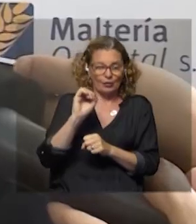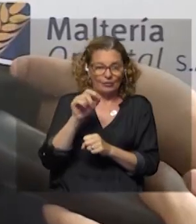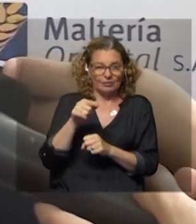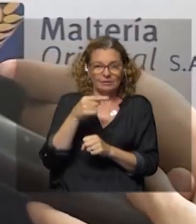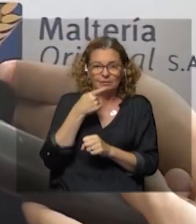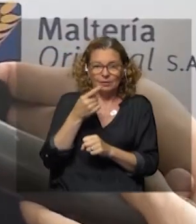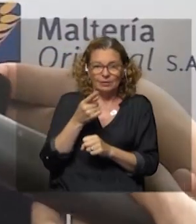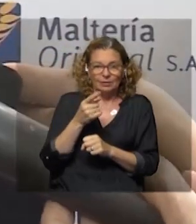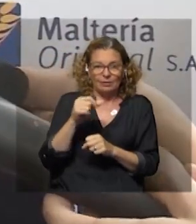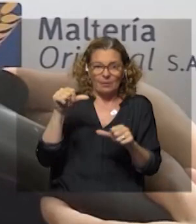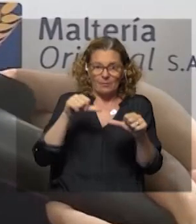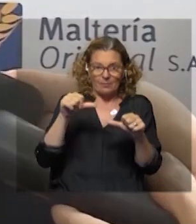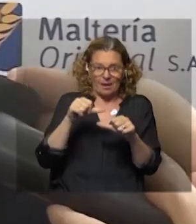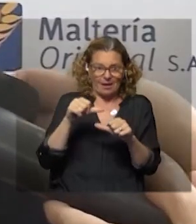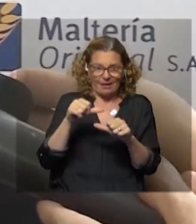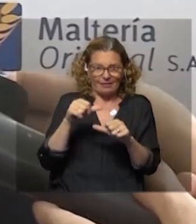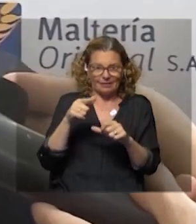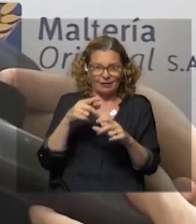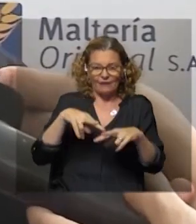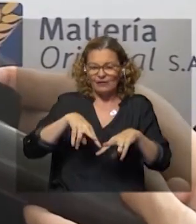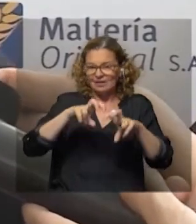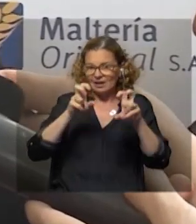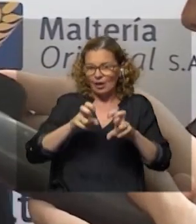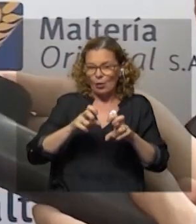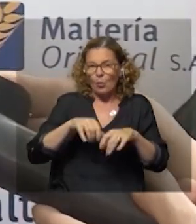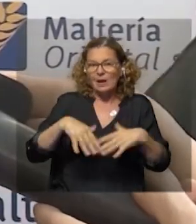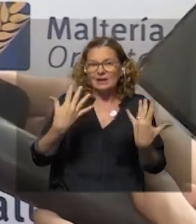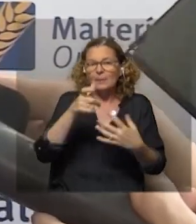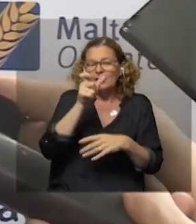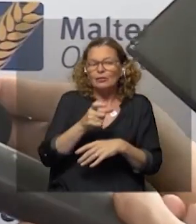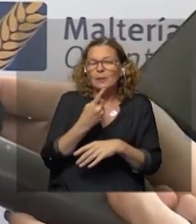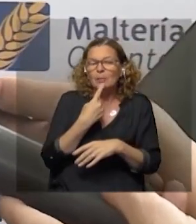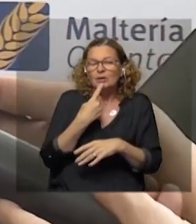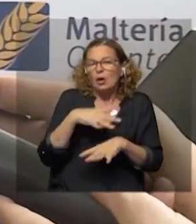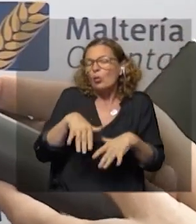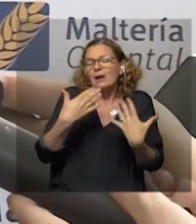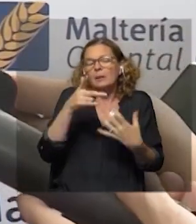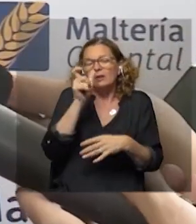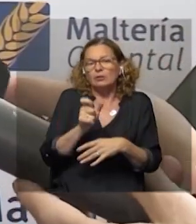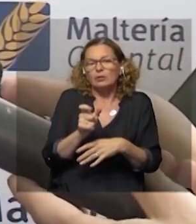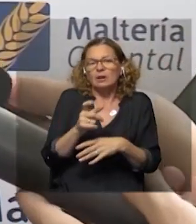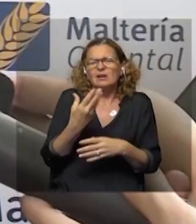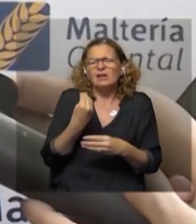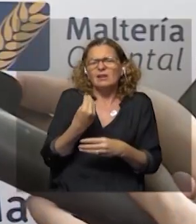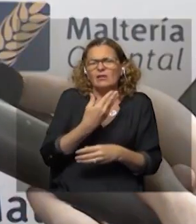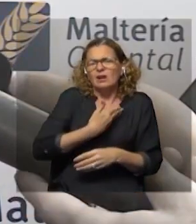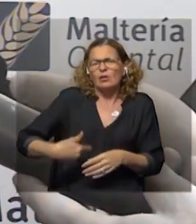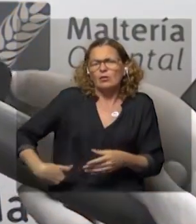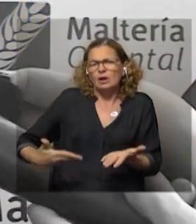Es una muy mala señal que se ha investigado cualquier dirigente político cualquier persona Ahora qué tiene que ver el gobierno